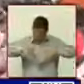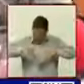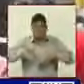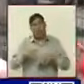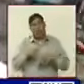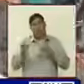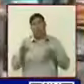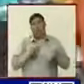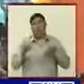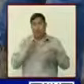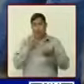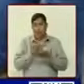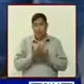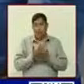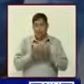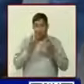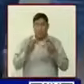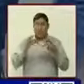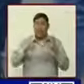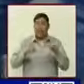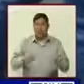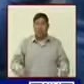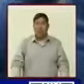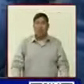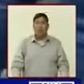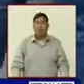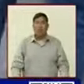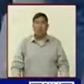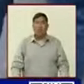leve hundimiento, pero tenemos que verificar primero.